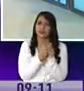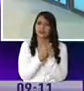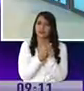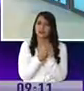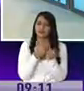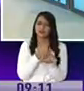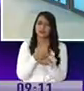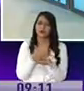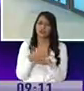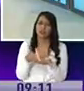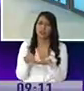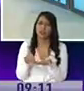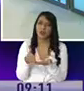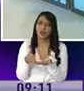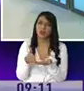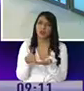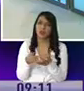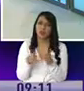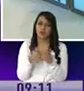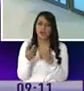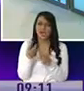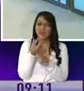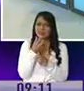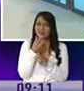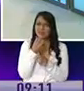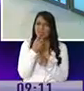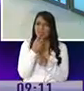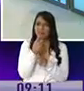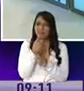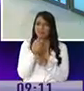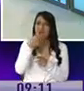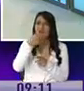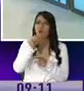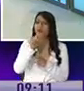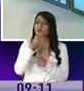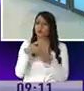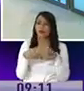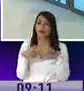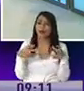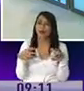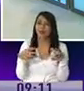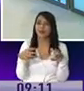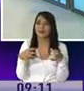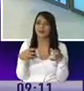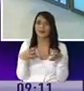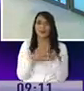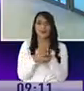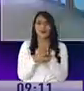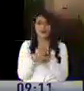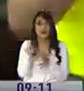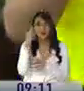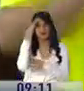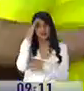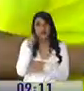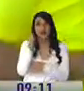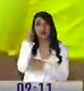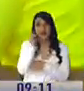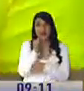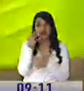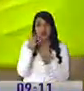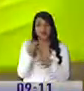y es como una especie de bizcochuelo claro chip ese Ayer salimos de